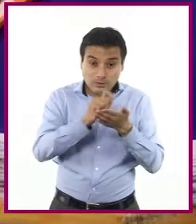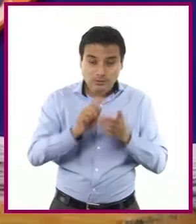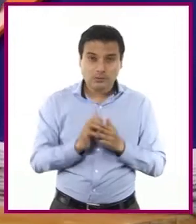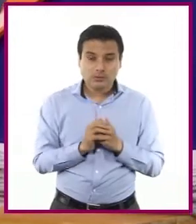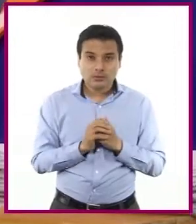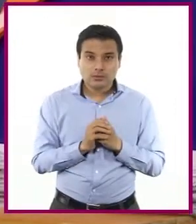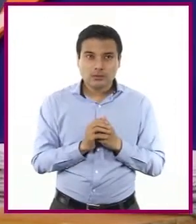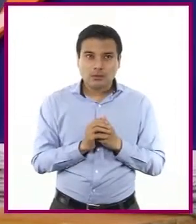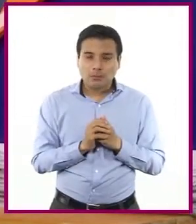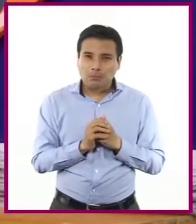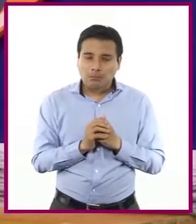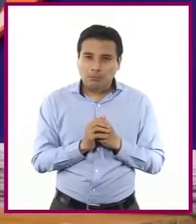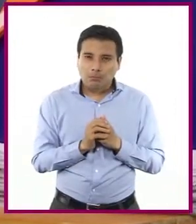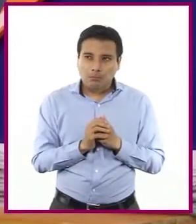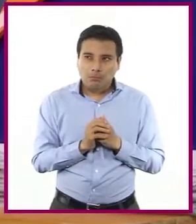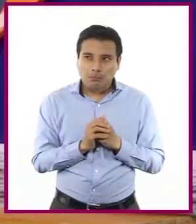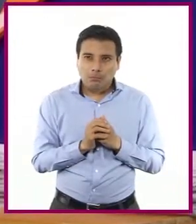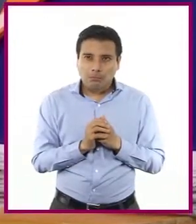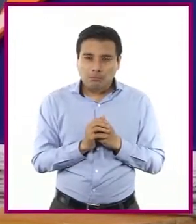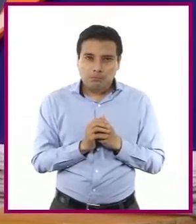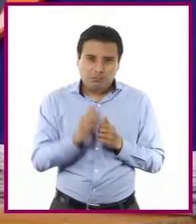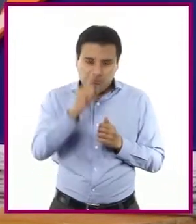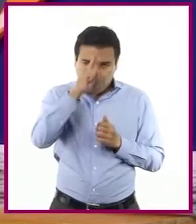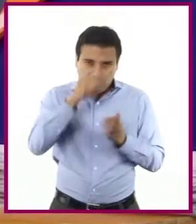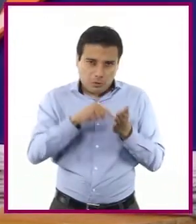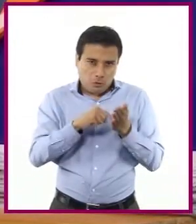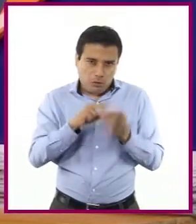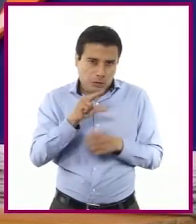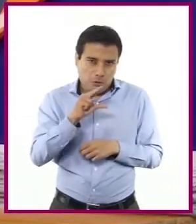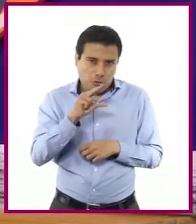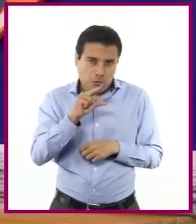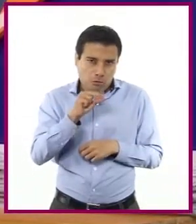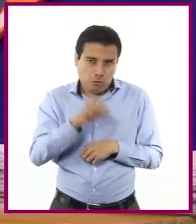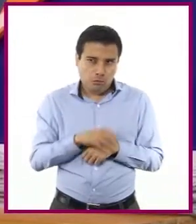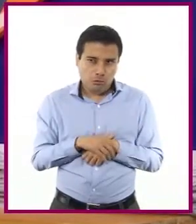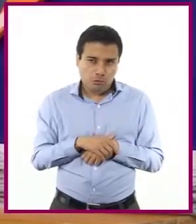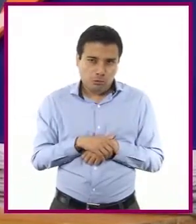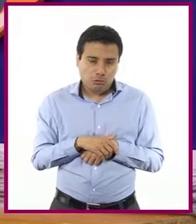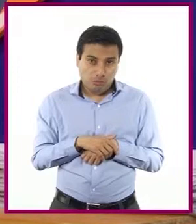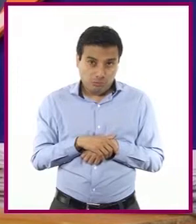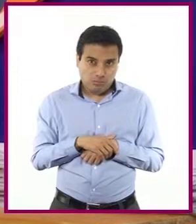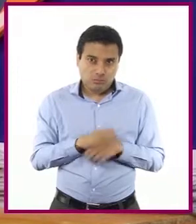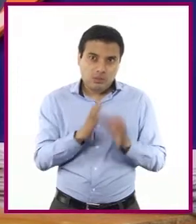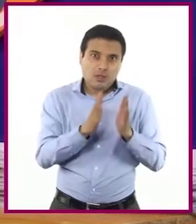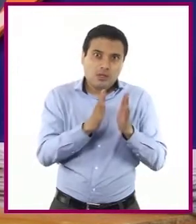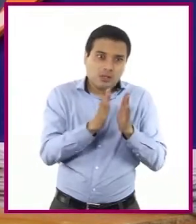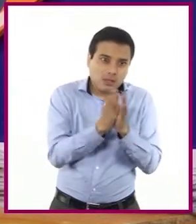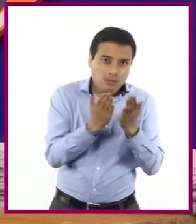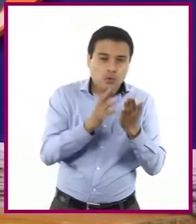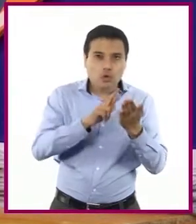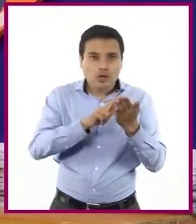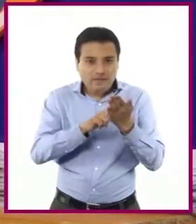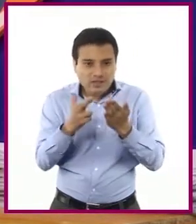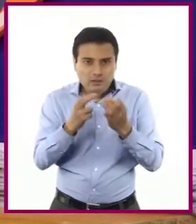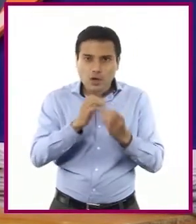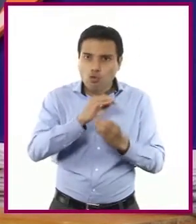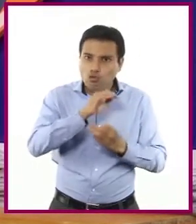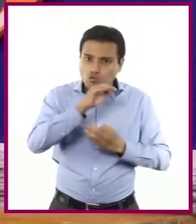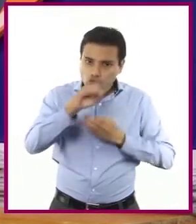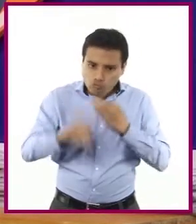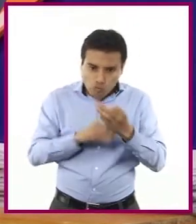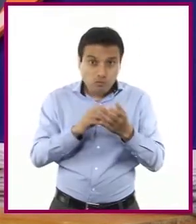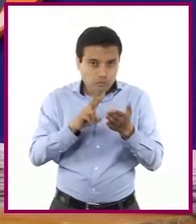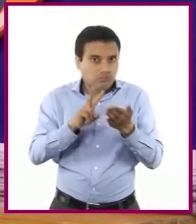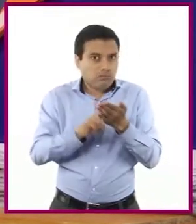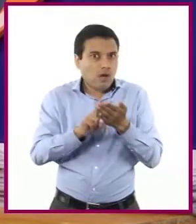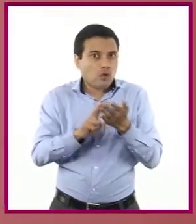a primera vista, yo creo que no debería descartar ninguno de estos textos, ya que en todos se habla sobre el tema que me